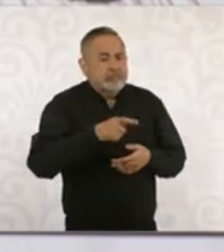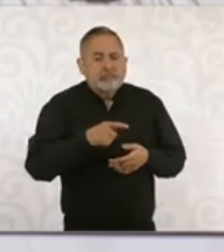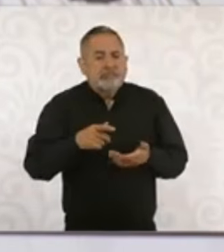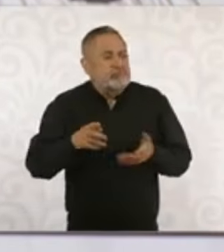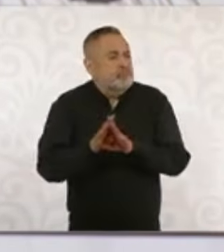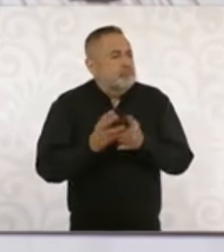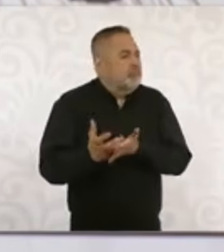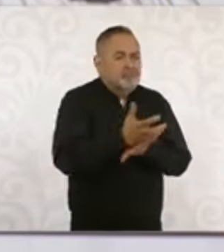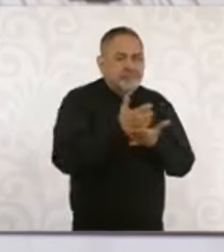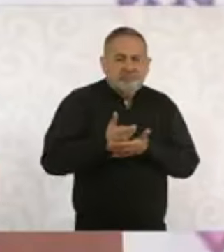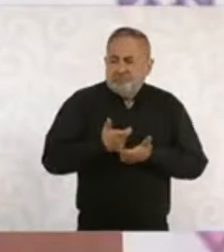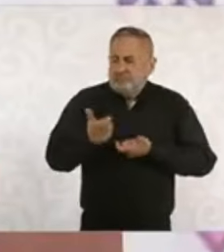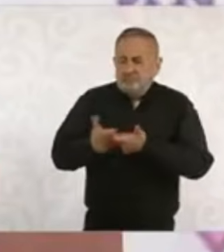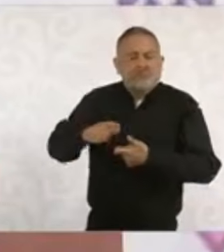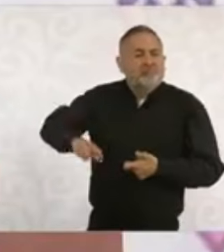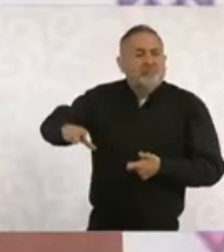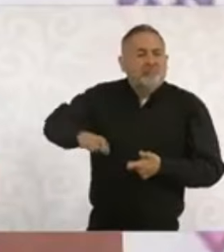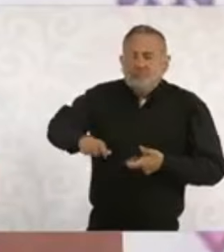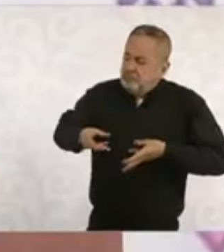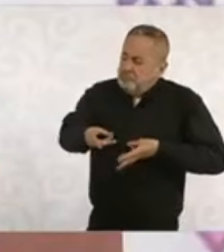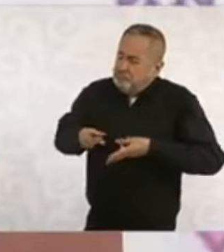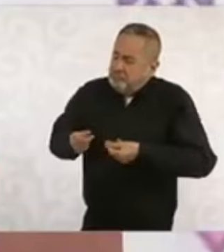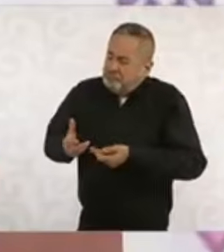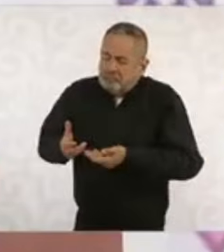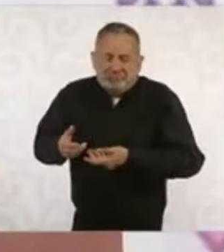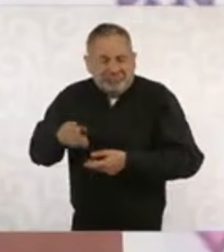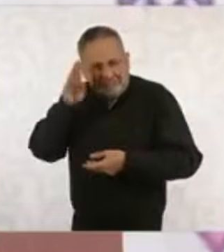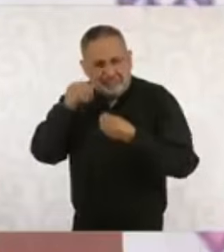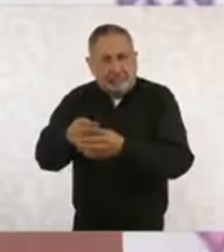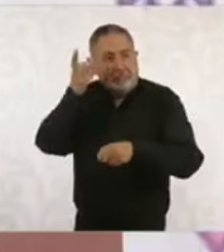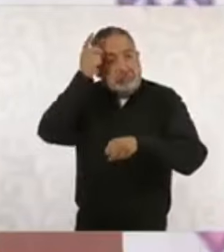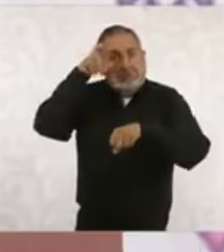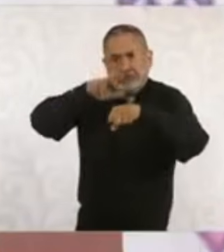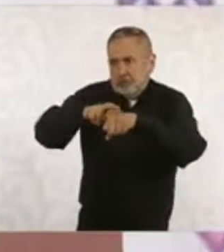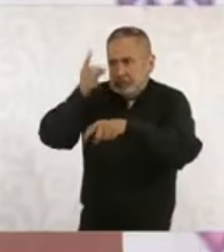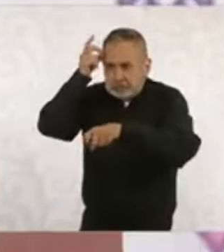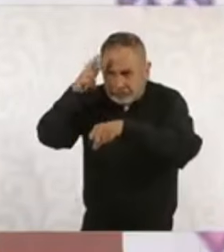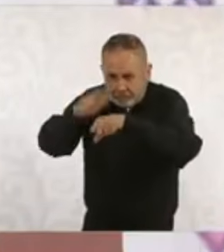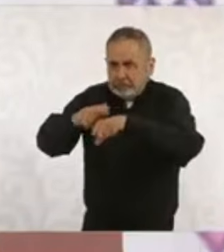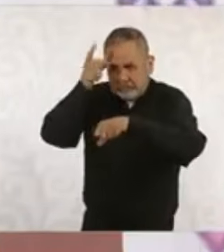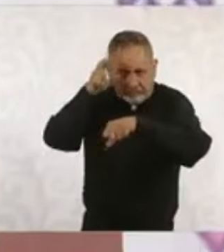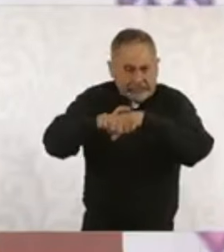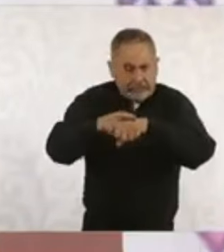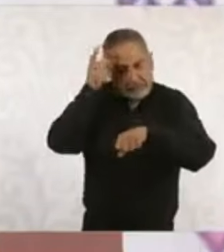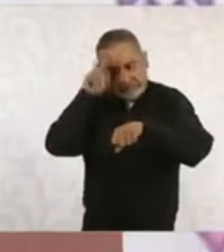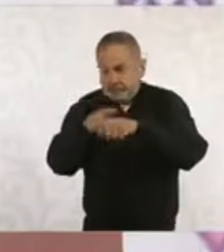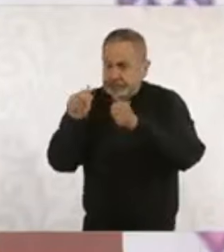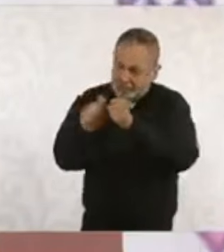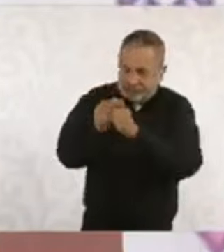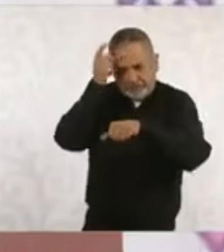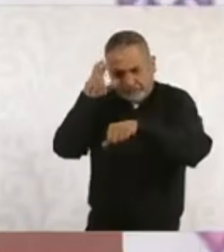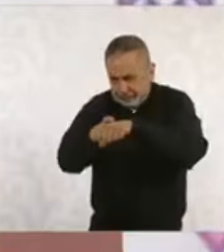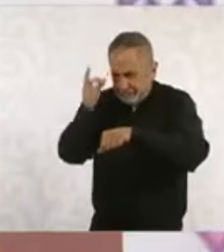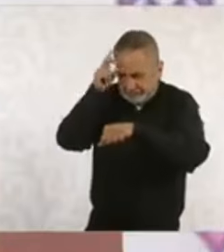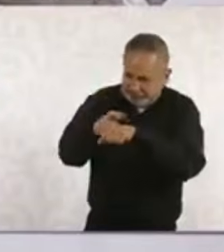a niveles extraordinarios. Directores generales adjuntos, directores generales adjuntos